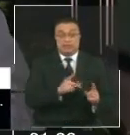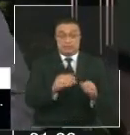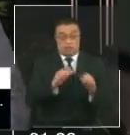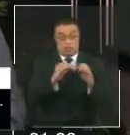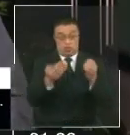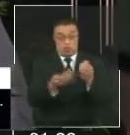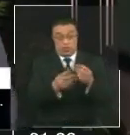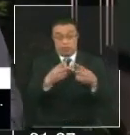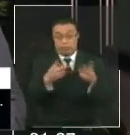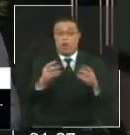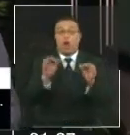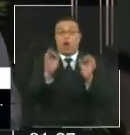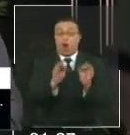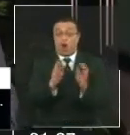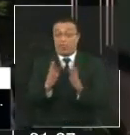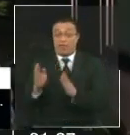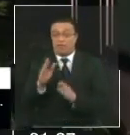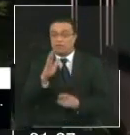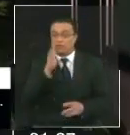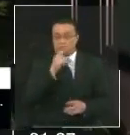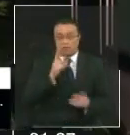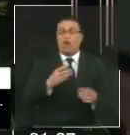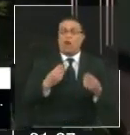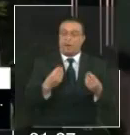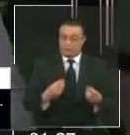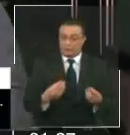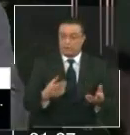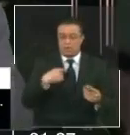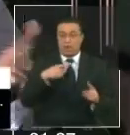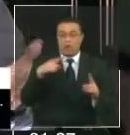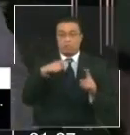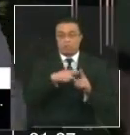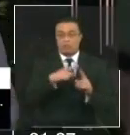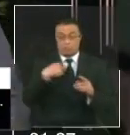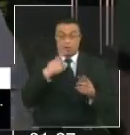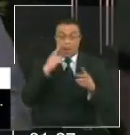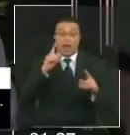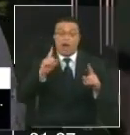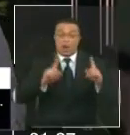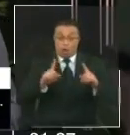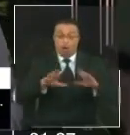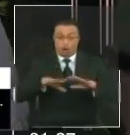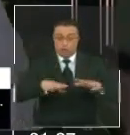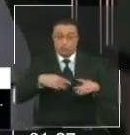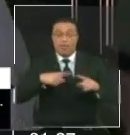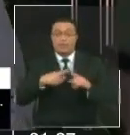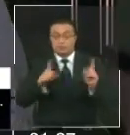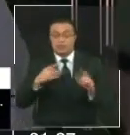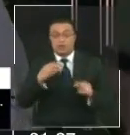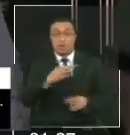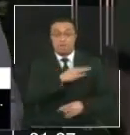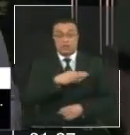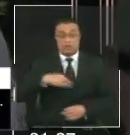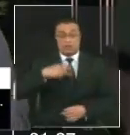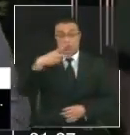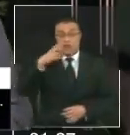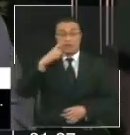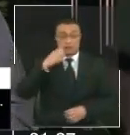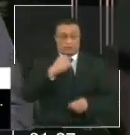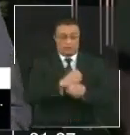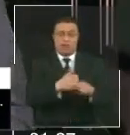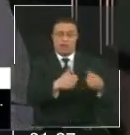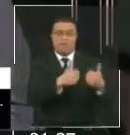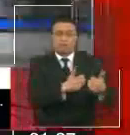cuentas públicas no están ordenadas. Desde ese punto de vista, de nuevo, con mis diferencias en temas puntuales, pero creo que el Ministerio de Hacienda y el ministro están haciendo su